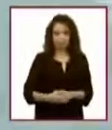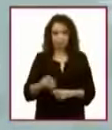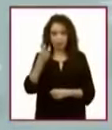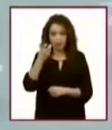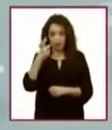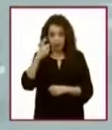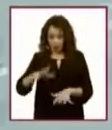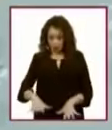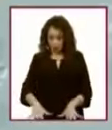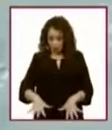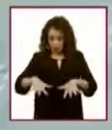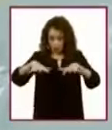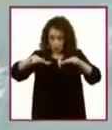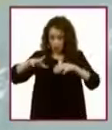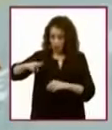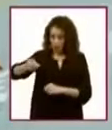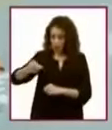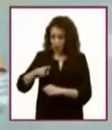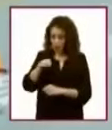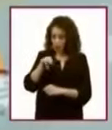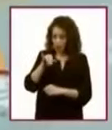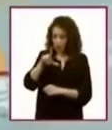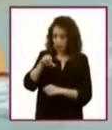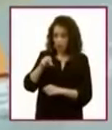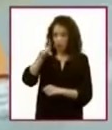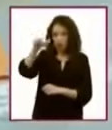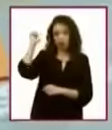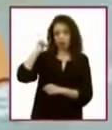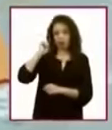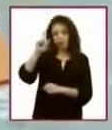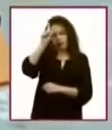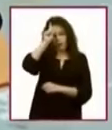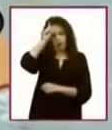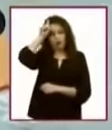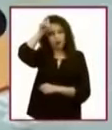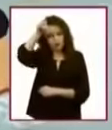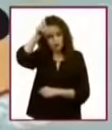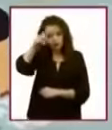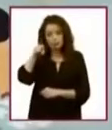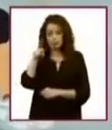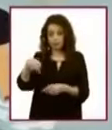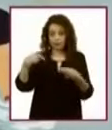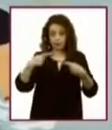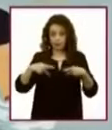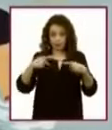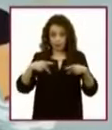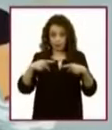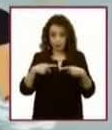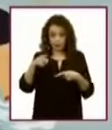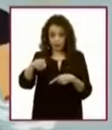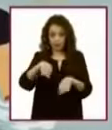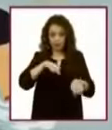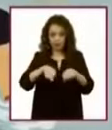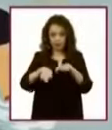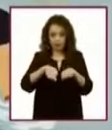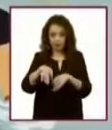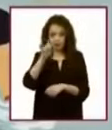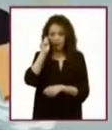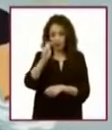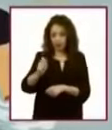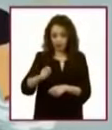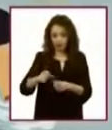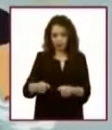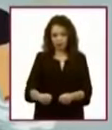el río Nilo en el antiguo Egipto obligaban a los agrimensores o tensadores de cuerda, como los llamó